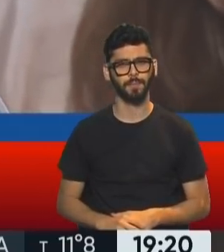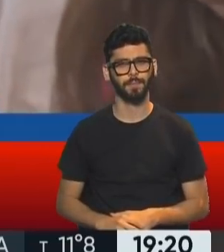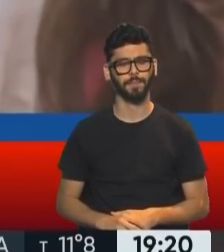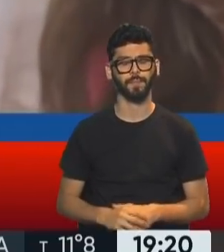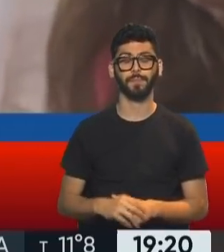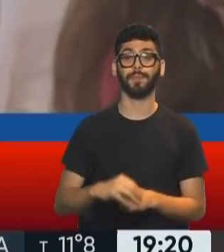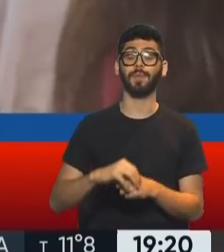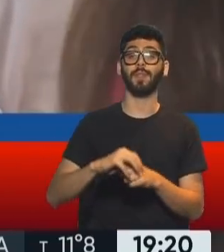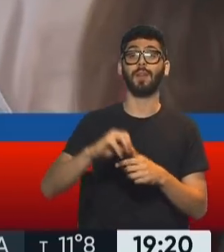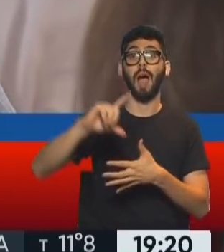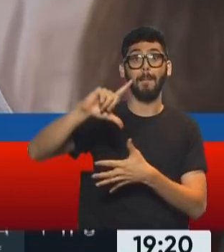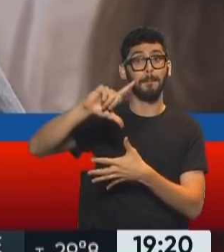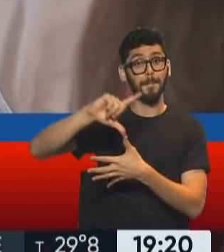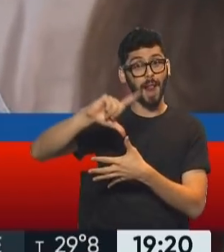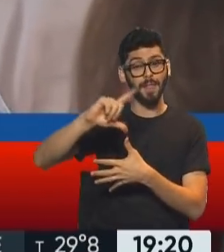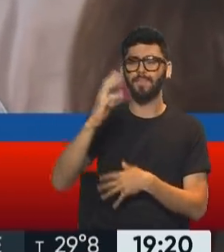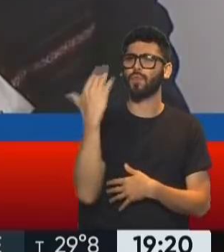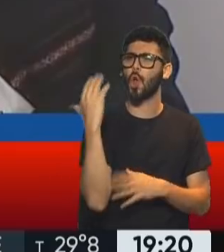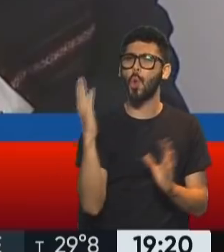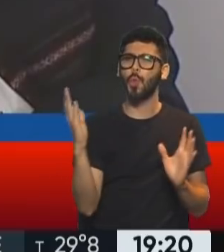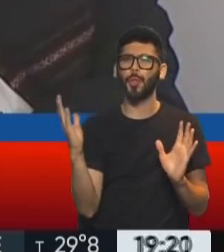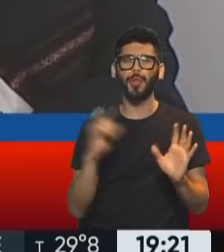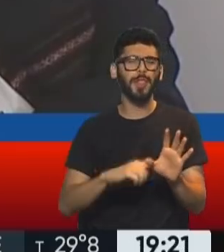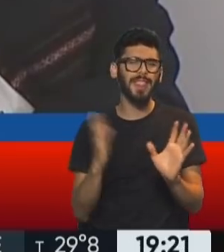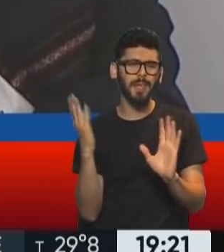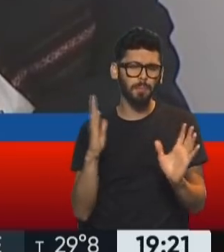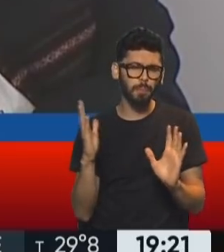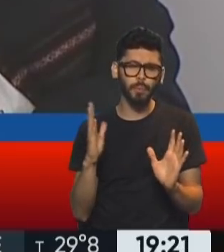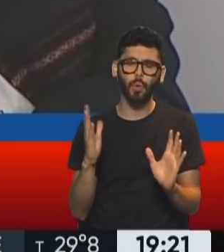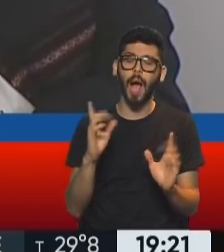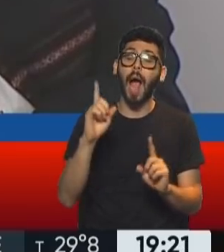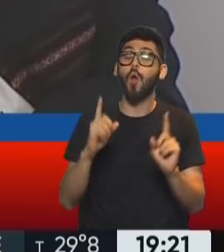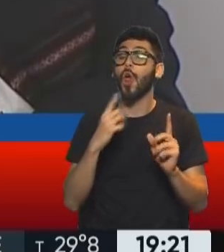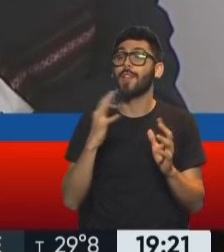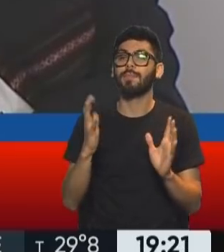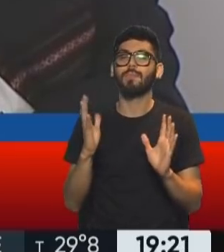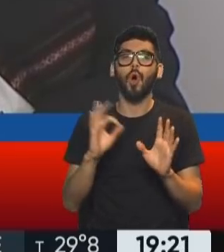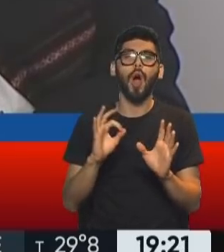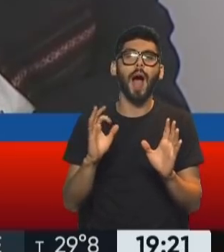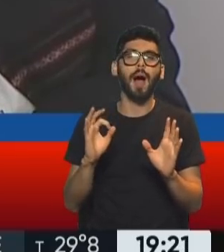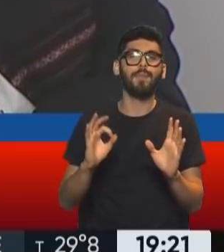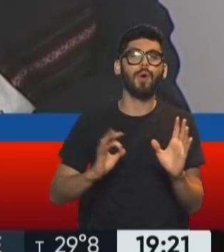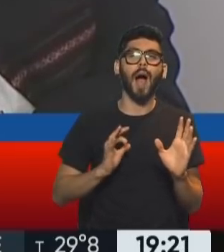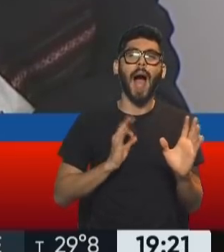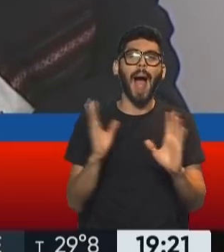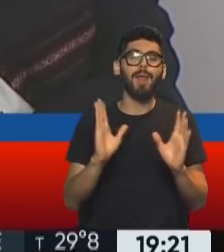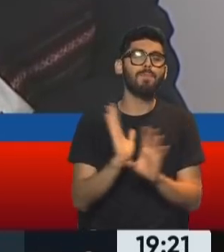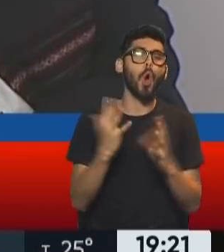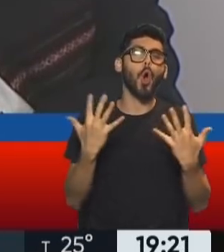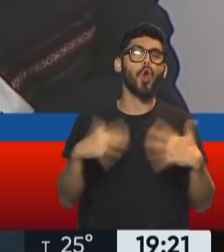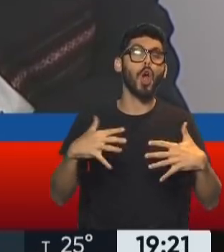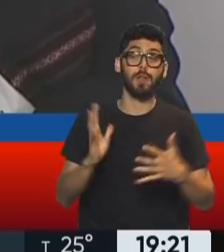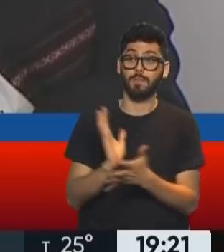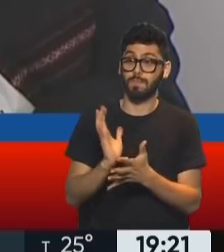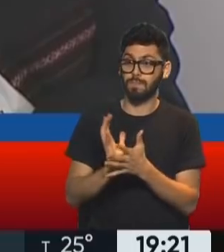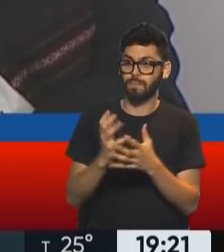América Latina hubo un tiempo que algunos llaman los años rosas del progresismo, que el